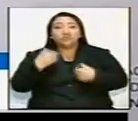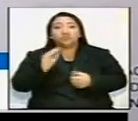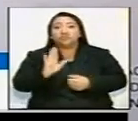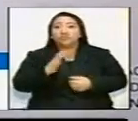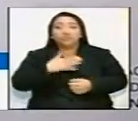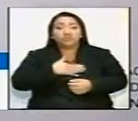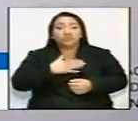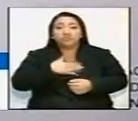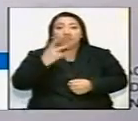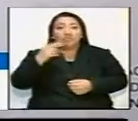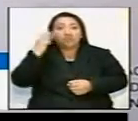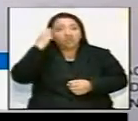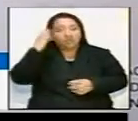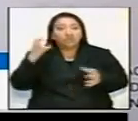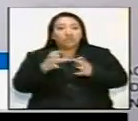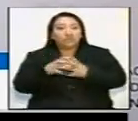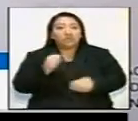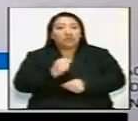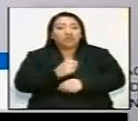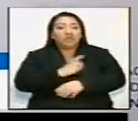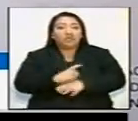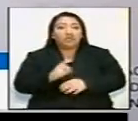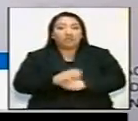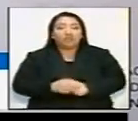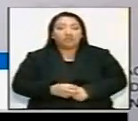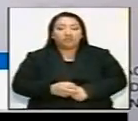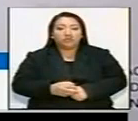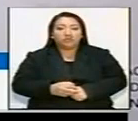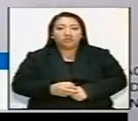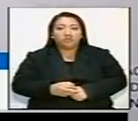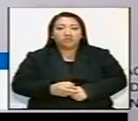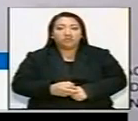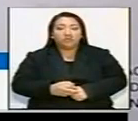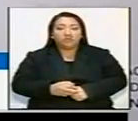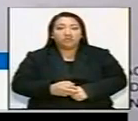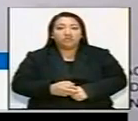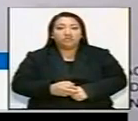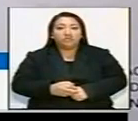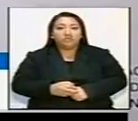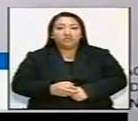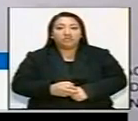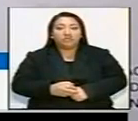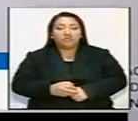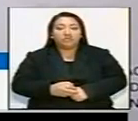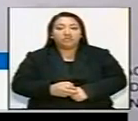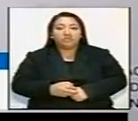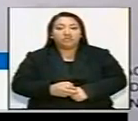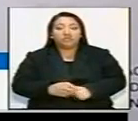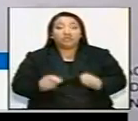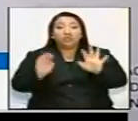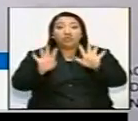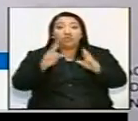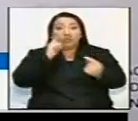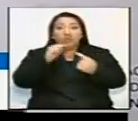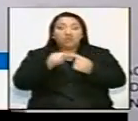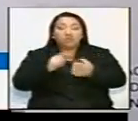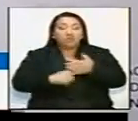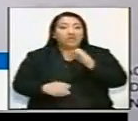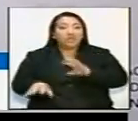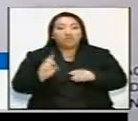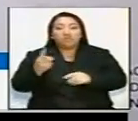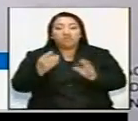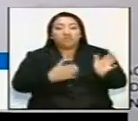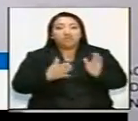sus propias políticas que hacer. Y en realidad, estos 9 objetivos se han traducido en este primer